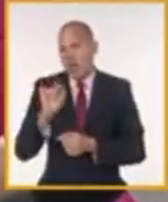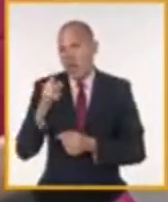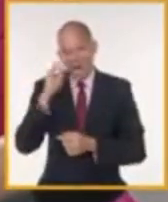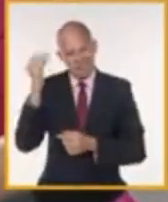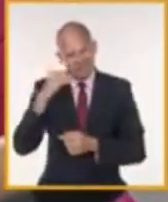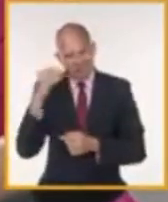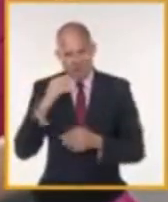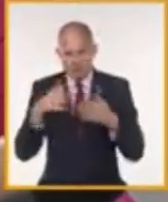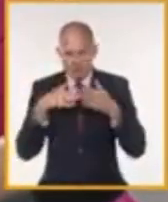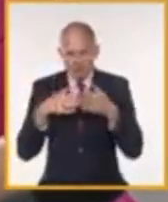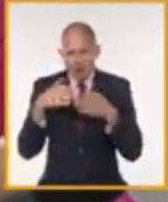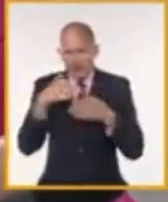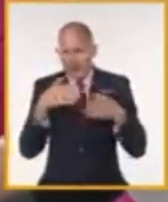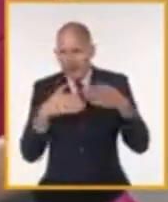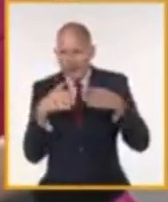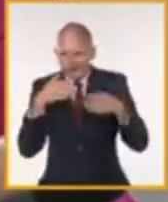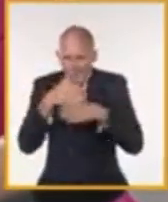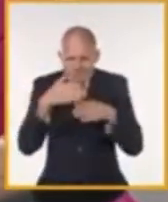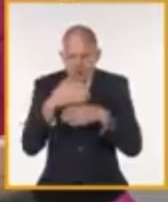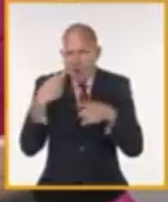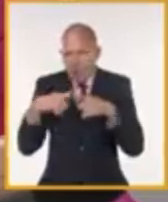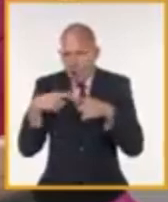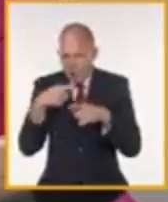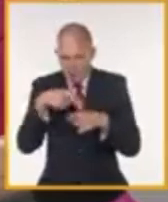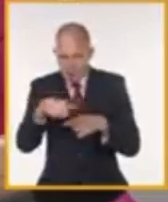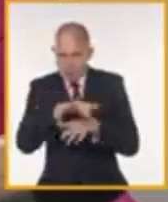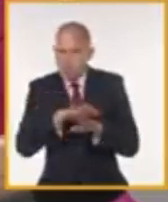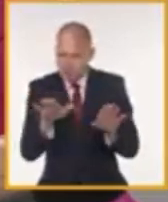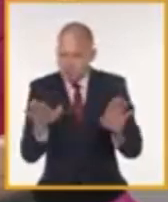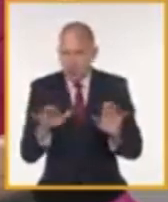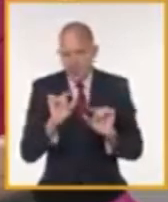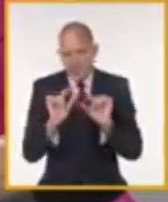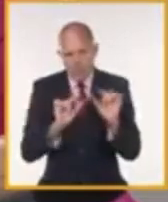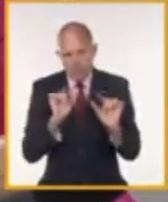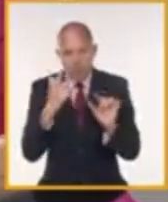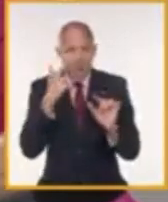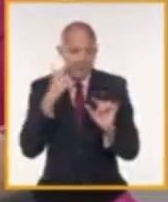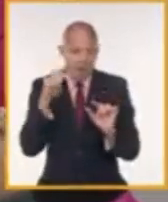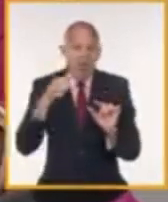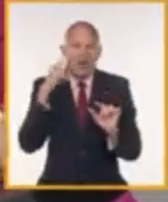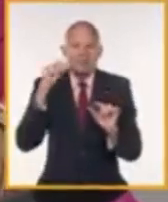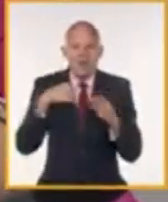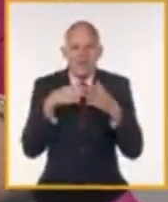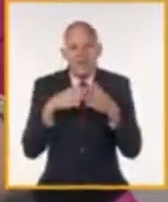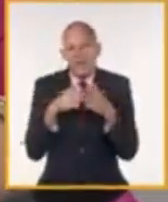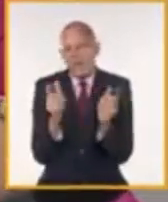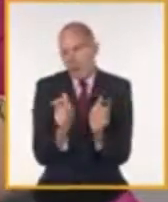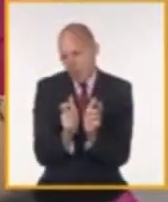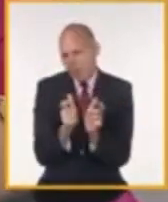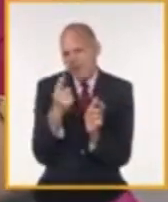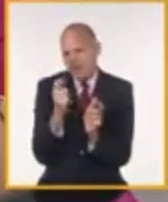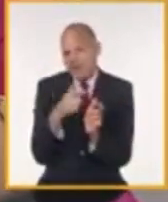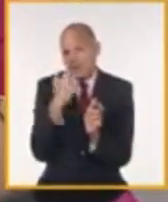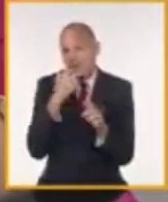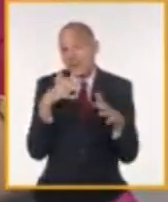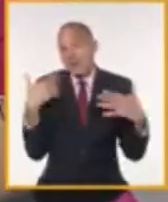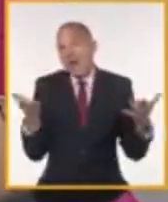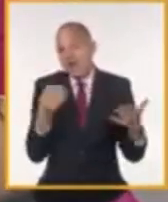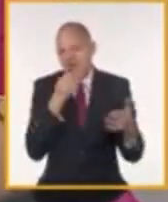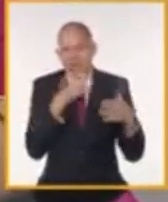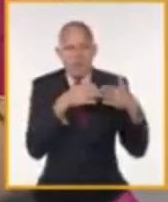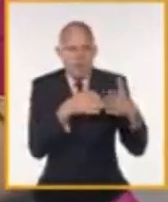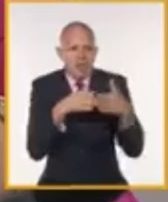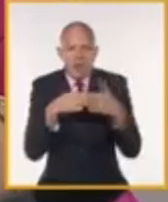resultados en la construcción naval. Hoy, para mejorar ese parque de embarcaciones que cuenta nuestro